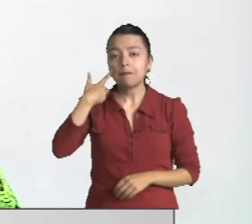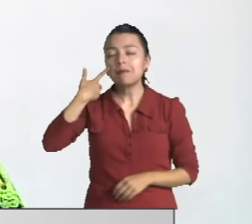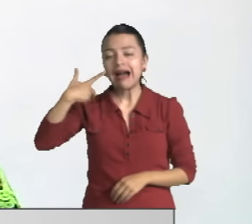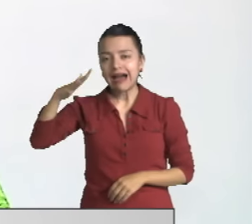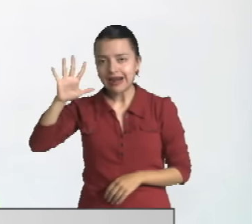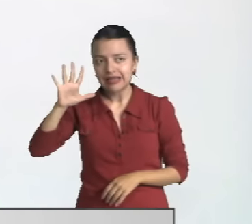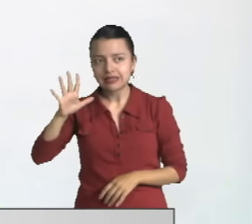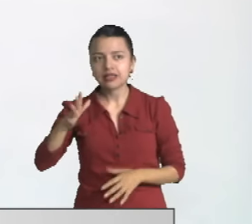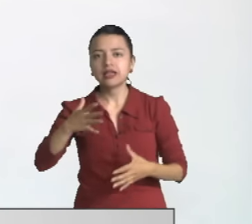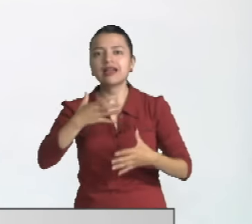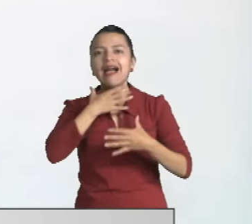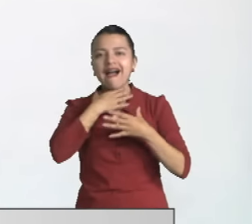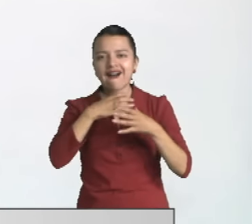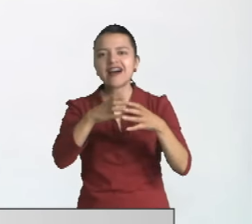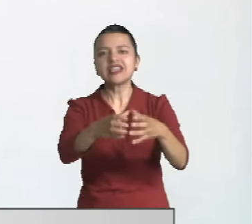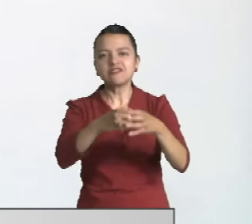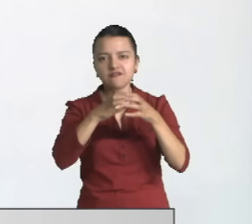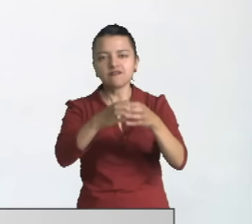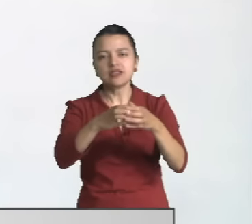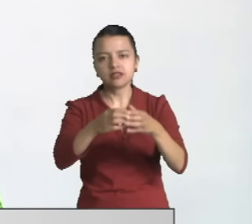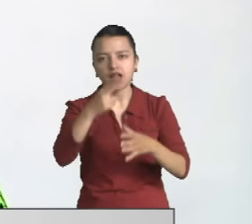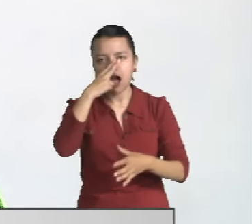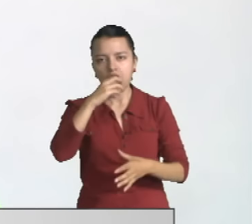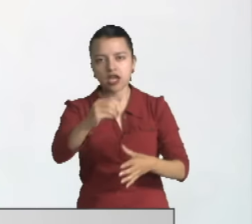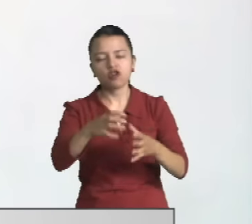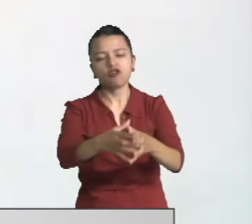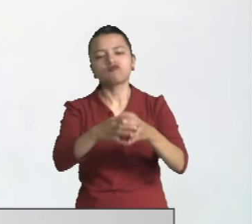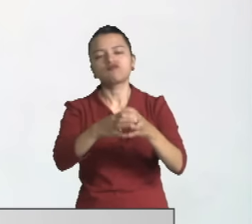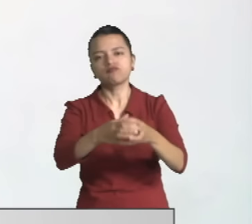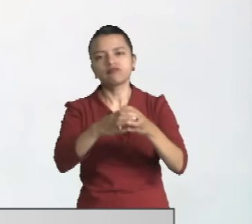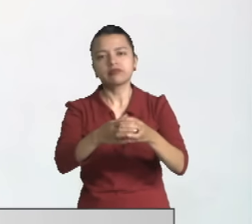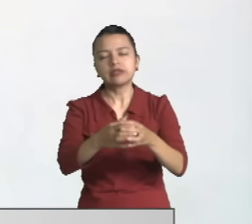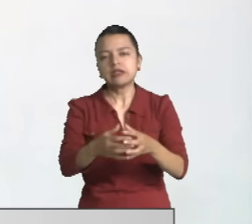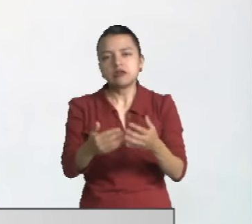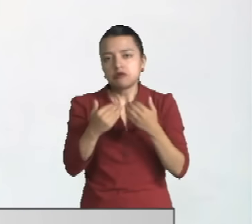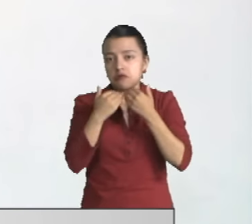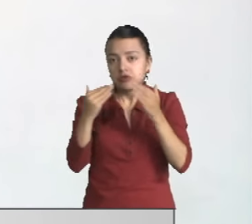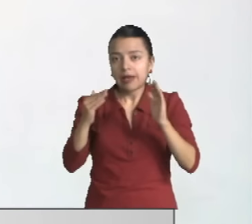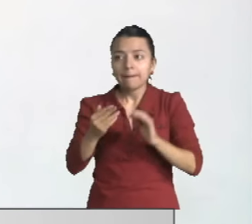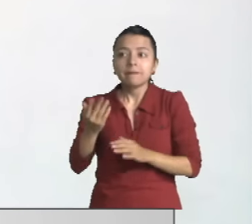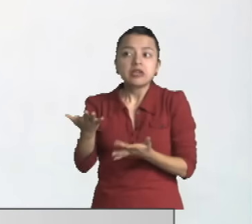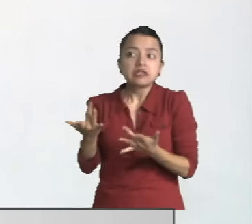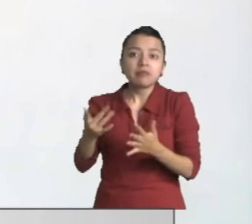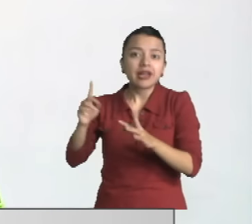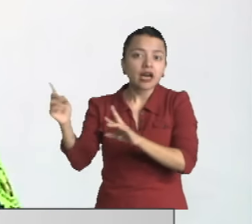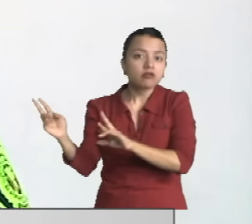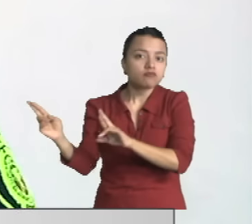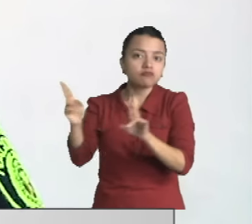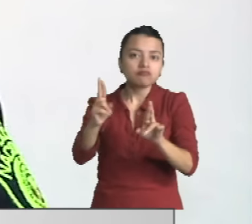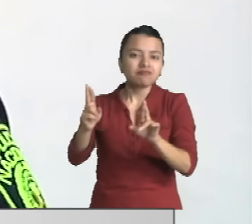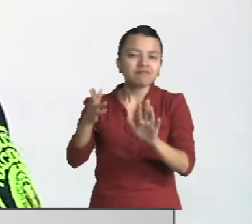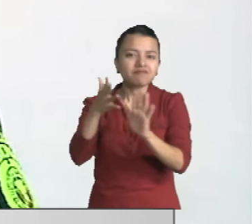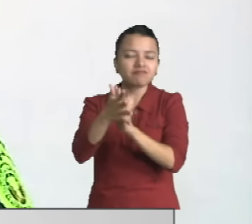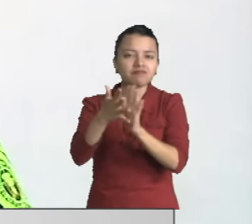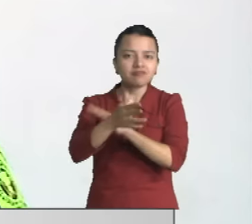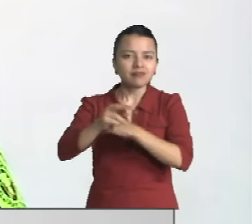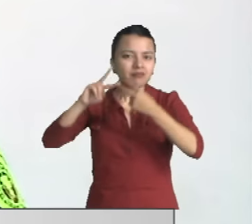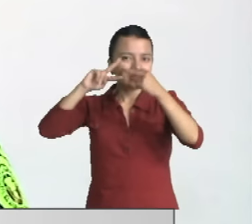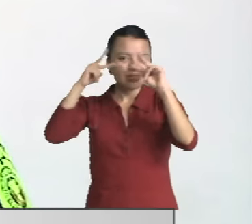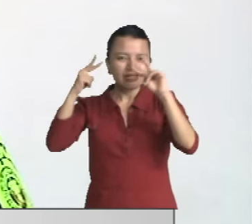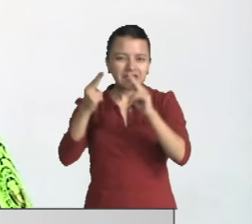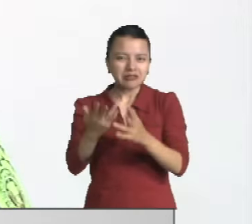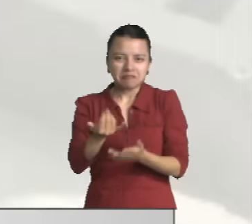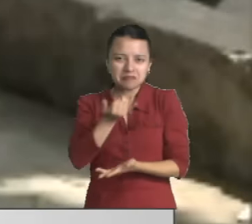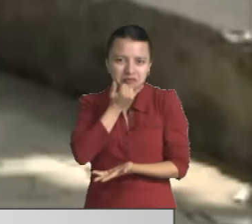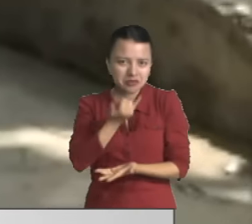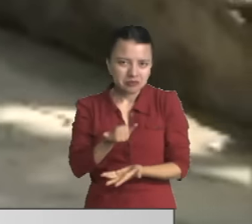fue probablemente la causa de la muerte, pero como le digo, es medicina legal quien nos definirá y quien logrará establecer cuáles